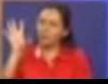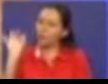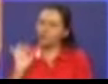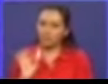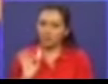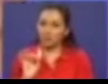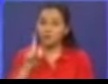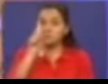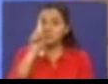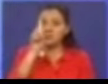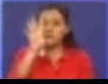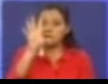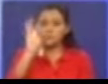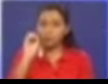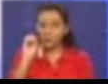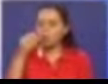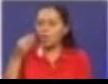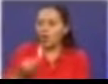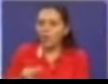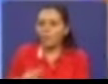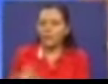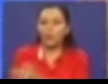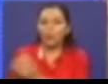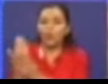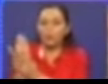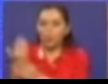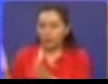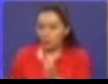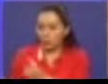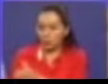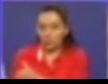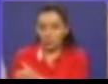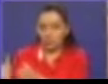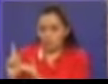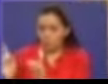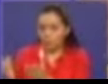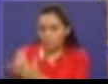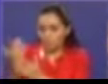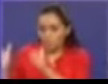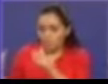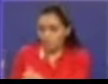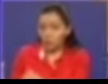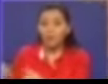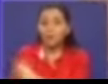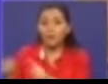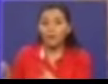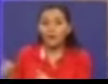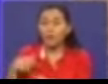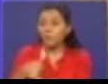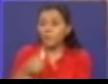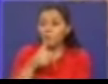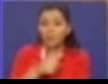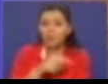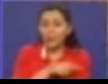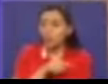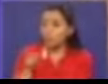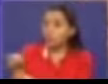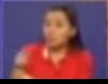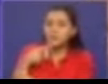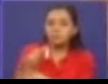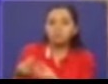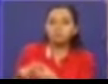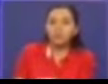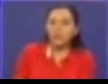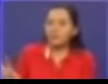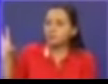Gastó 150 para una nueva planta. A nadie en el sector privado se le va a ocurrir que la empresa tuvo pérdidas